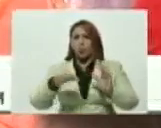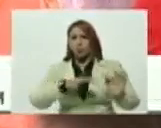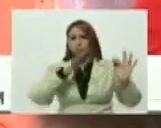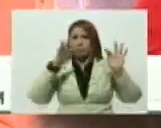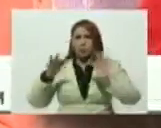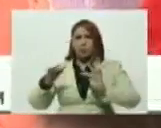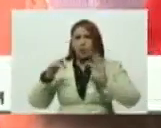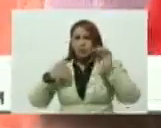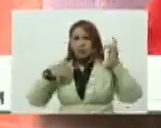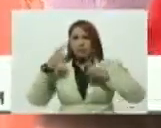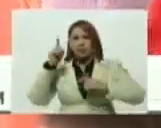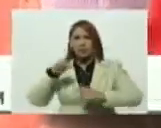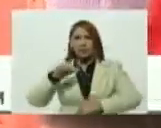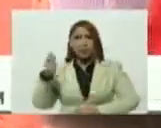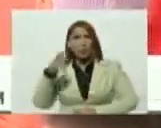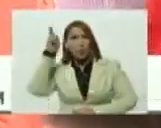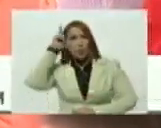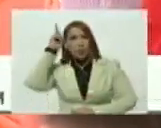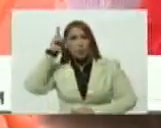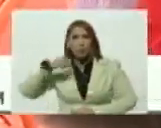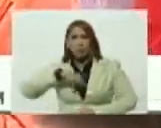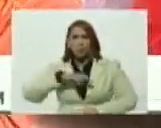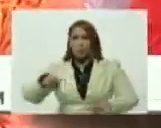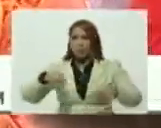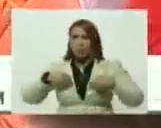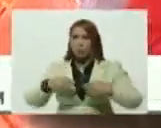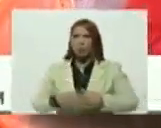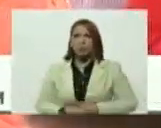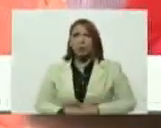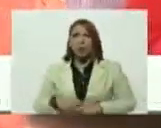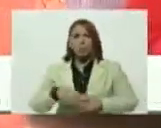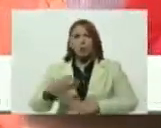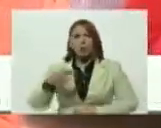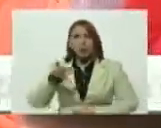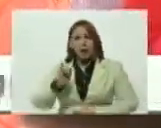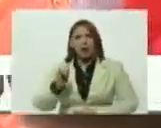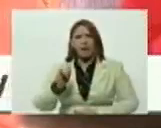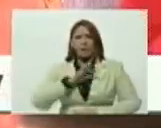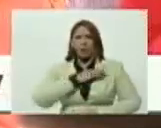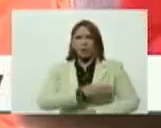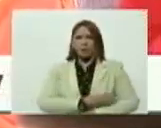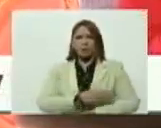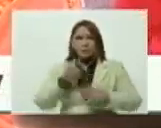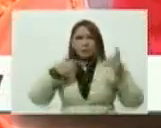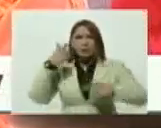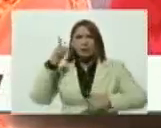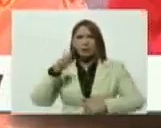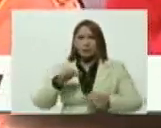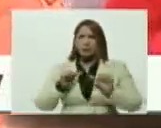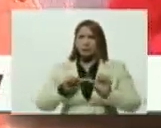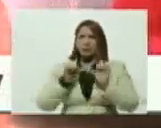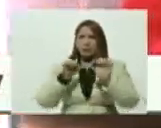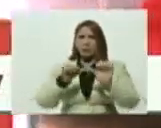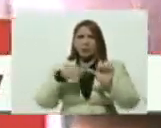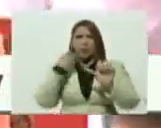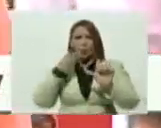Guaycaipuro. Que hoy nos tocó a nosotros, lo asumimos, presidente, porque aquí está invicto Chávez. Aquí seguimos su generación de